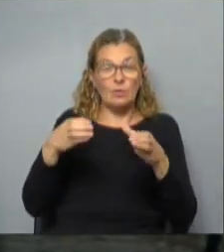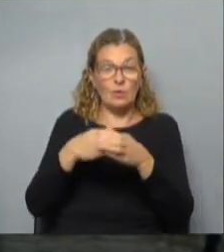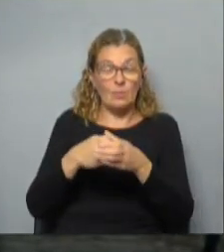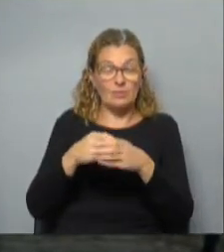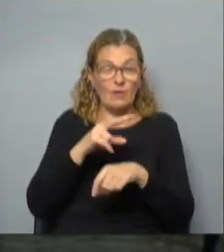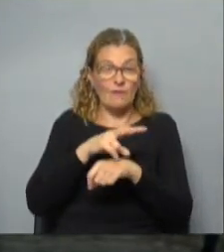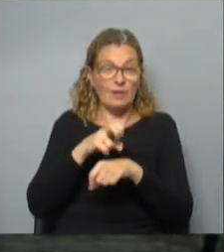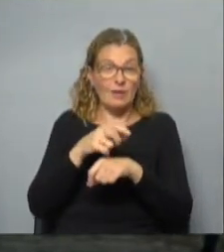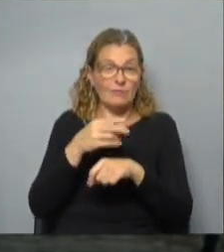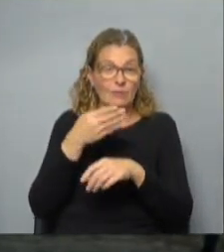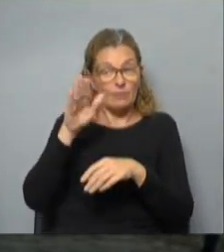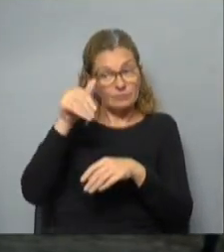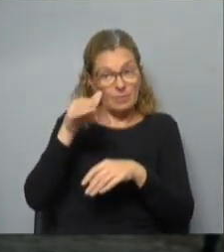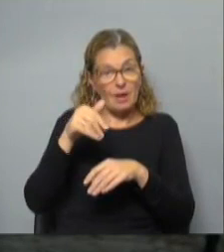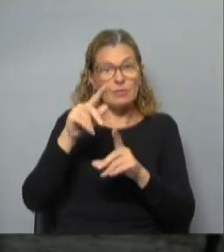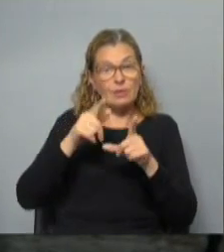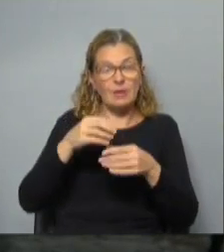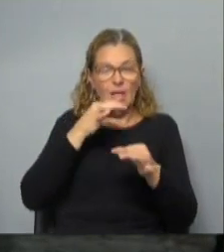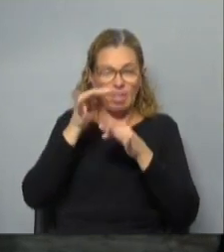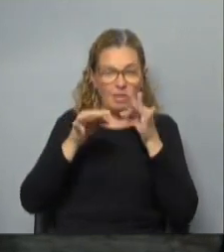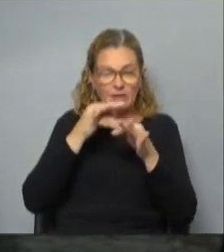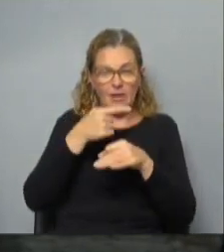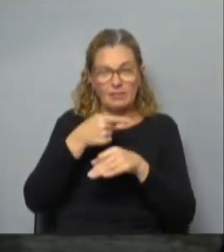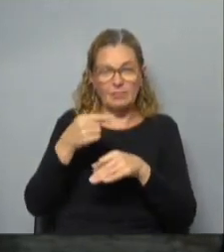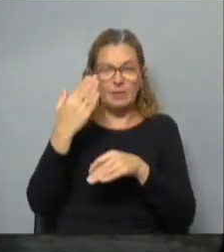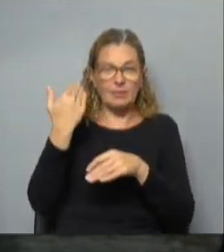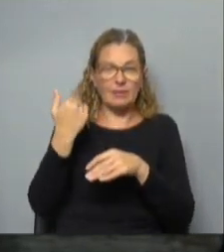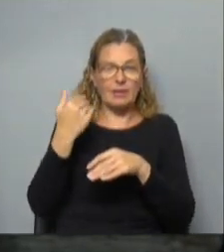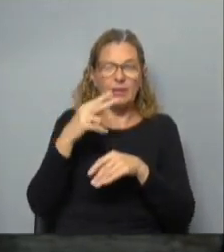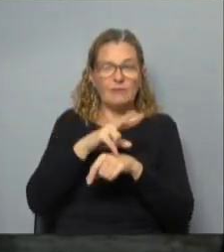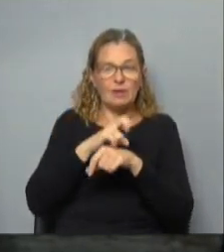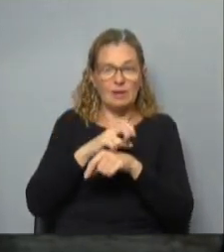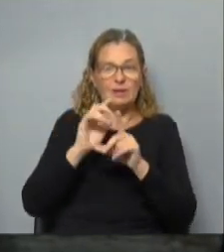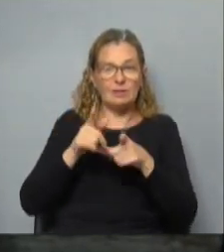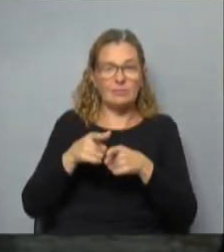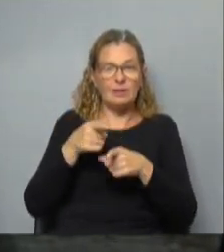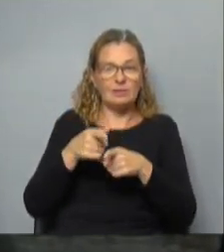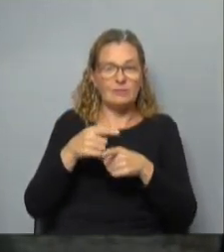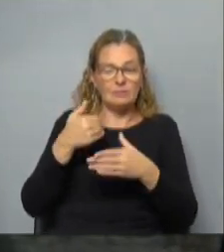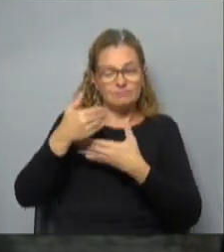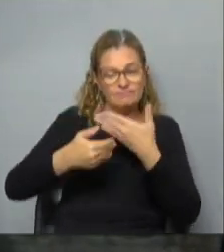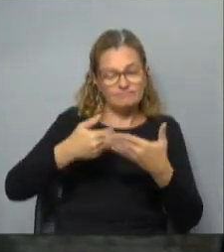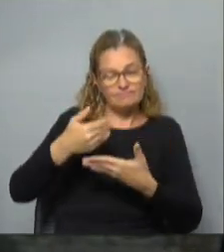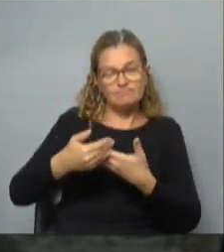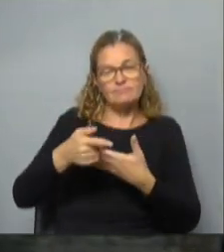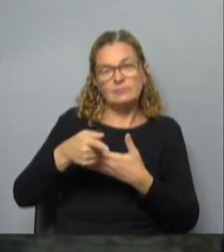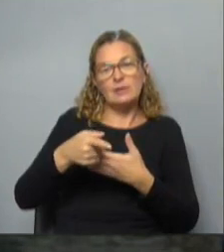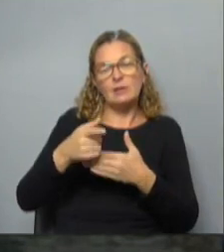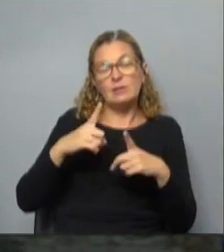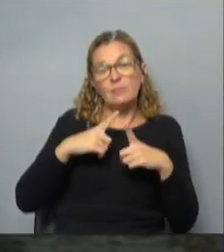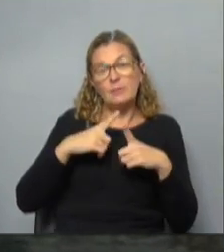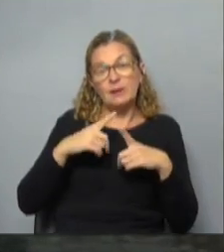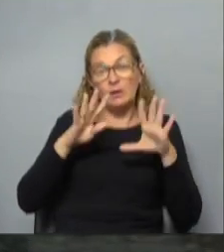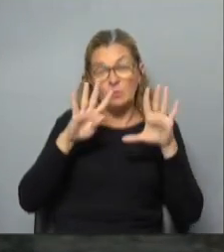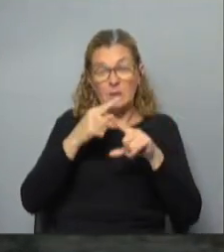fiscal fueron citados también a declarar la semana pasada en fiscalías y que así se vienen dando las cosas entonces espera que para las